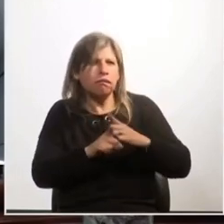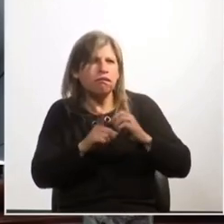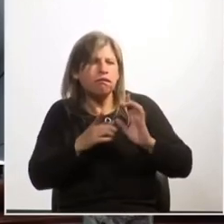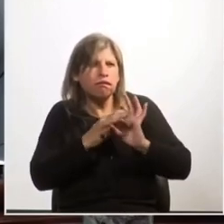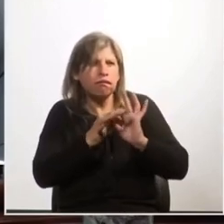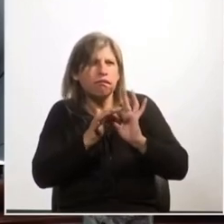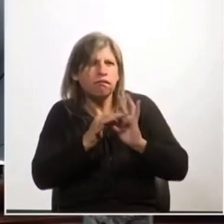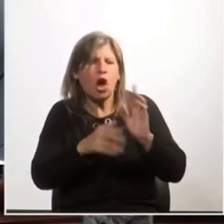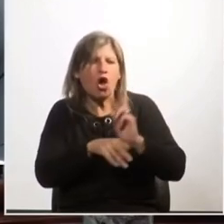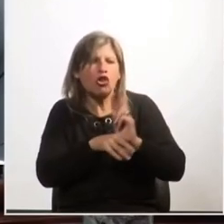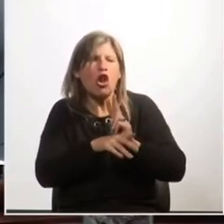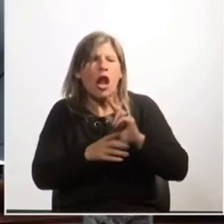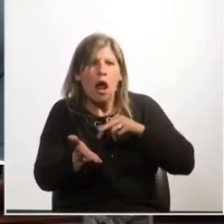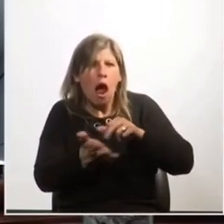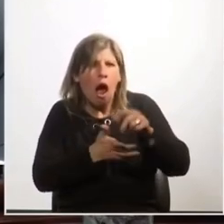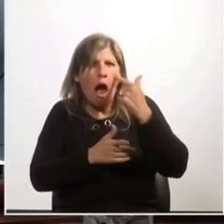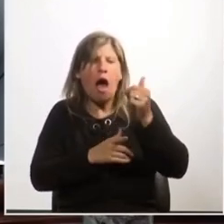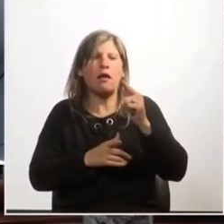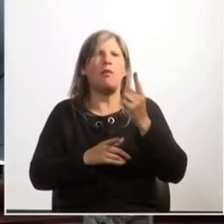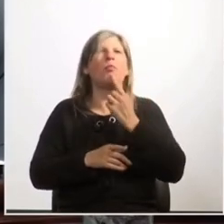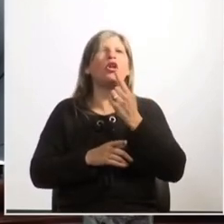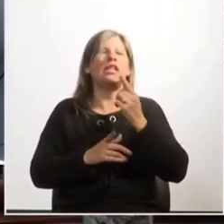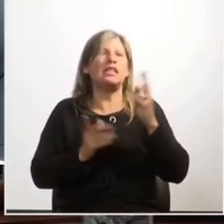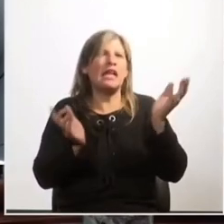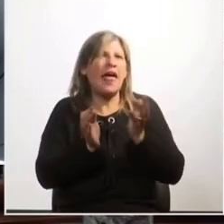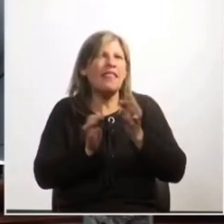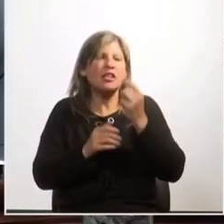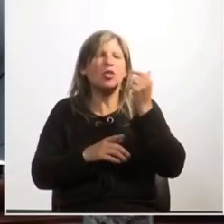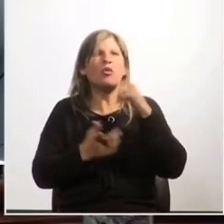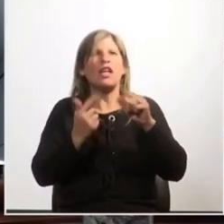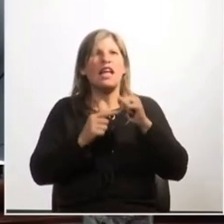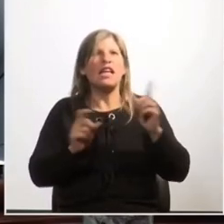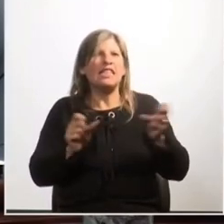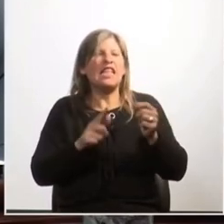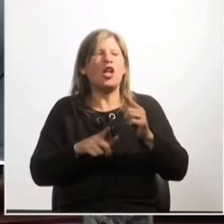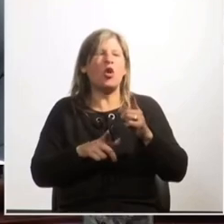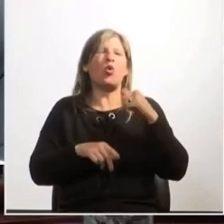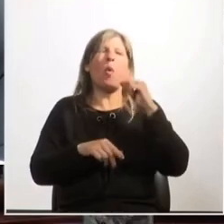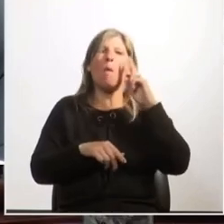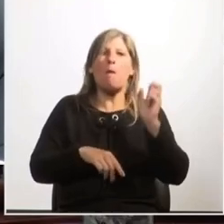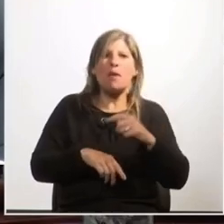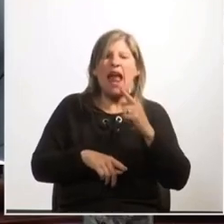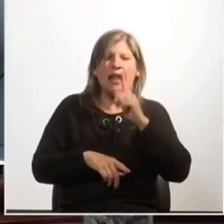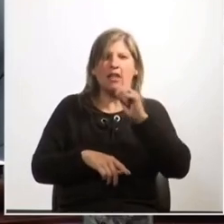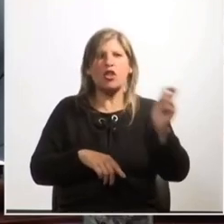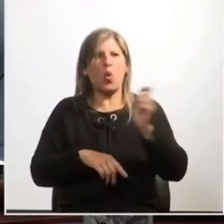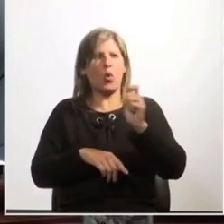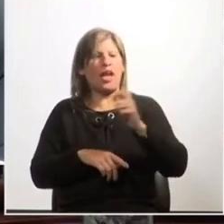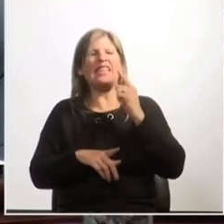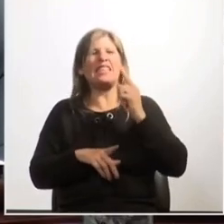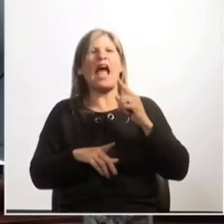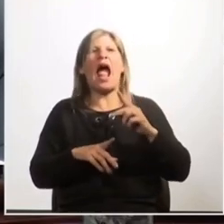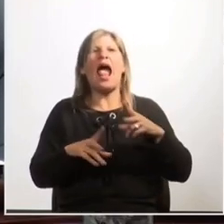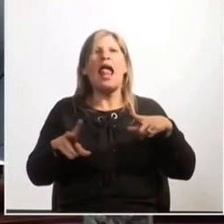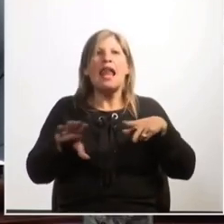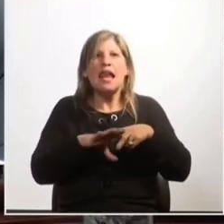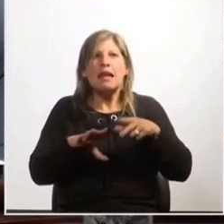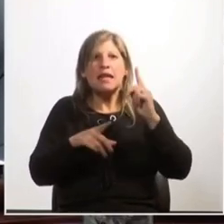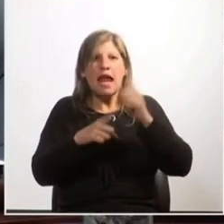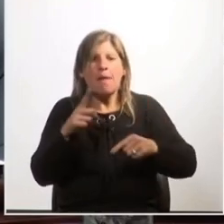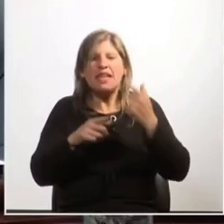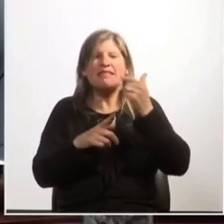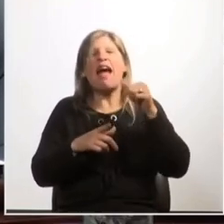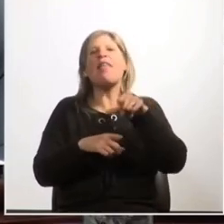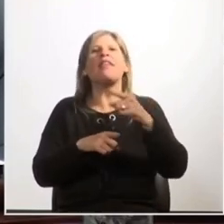de seguridad hayan tenido que elaborar un plan de urgencia en la mitad del periodo ante la escalada de